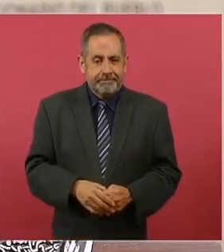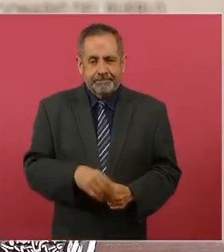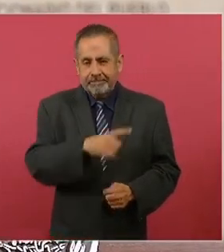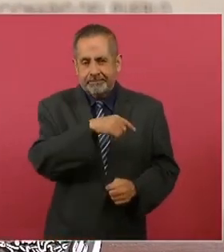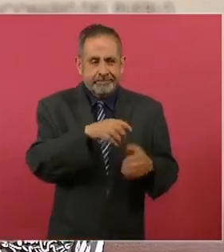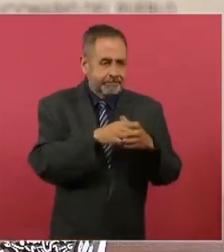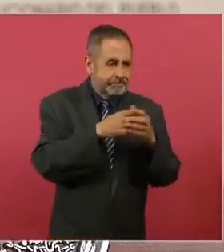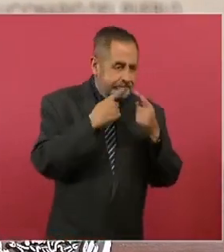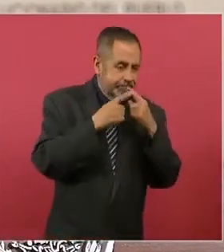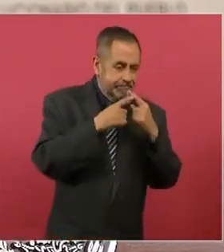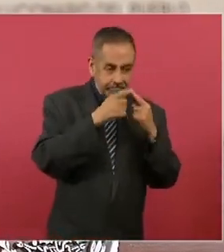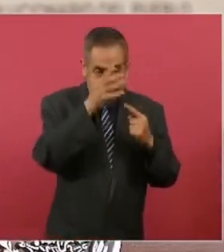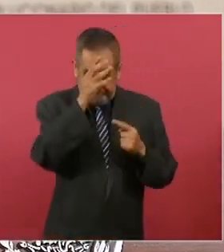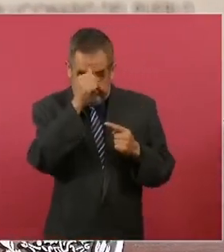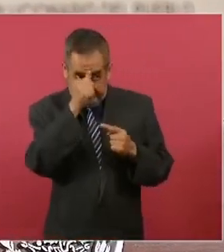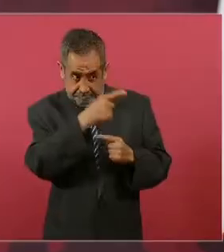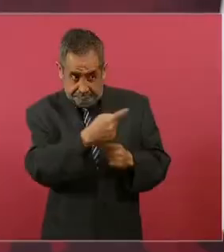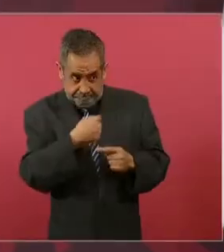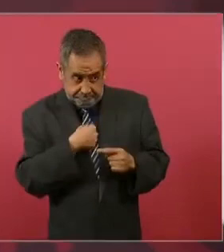tomar algunos acuerdos,